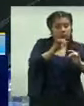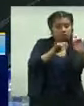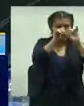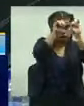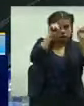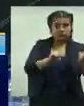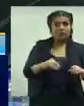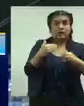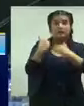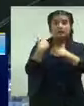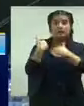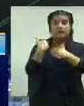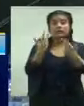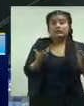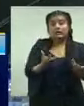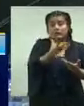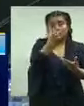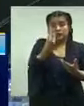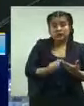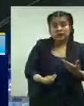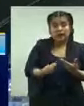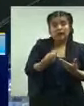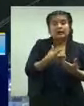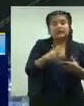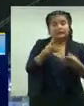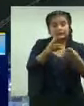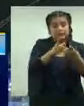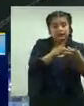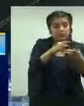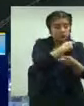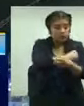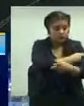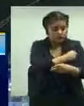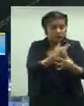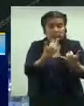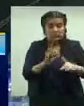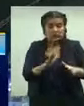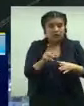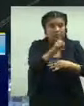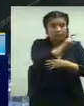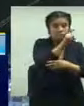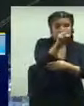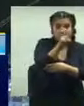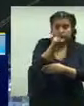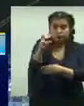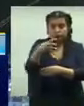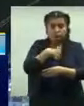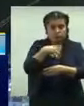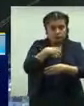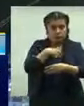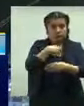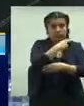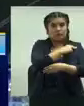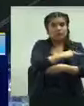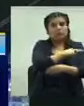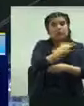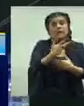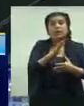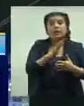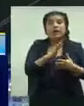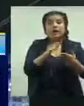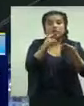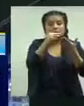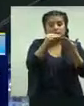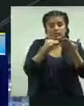las unidades ejecutoras adquirieron fueron verificadas por auditoría interna, verificando que los insumos sí